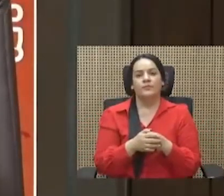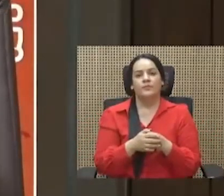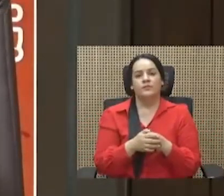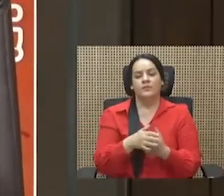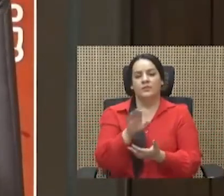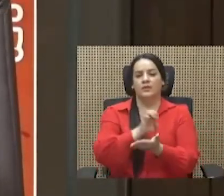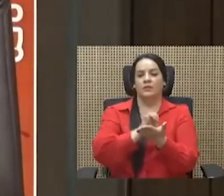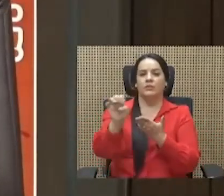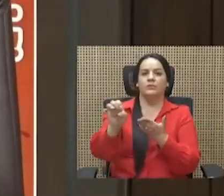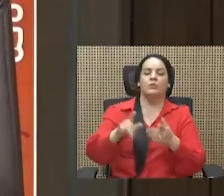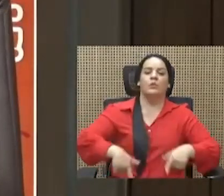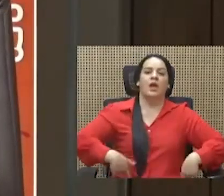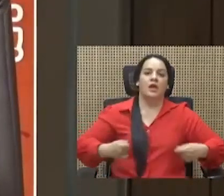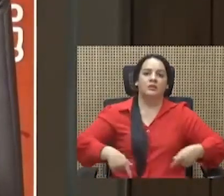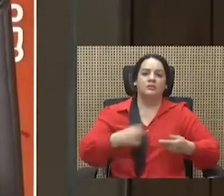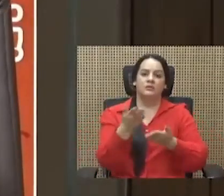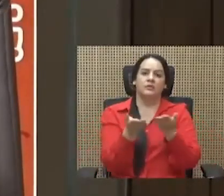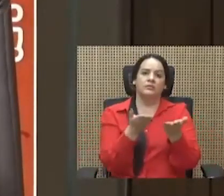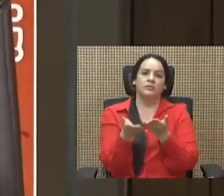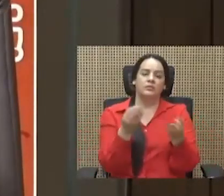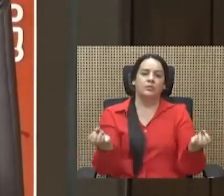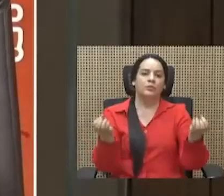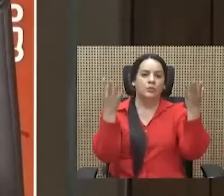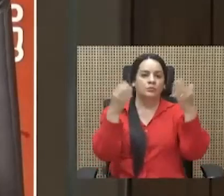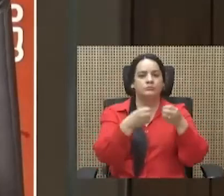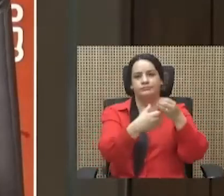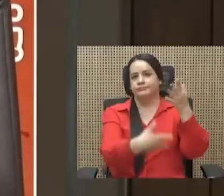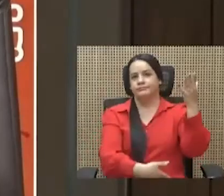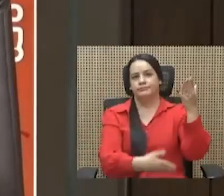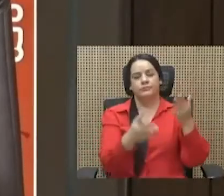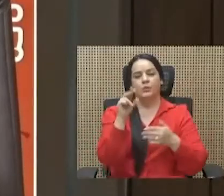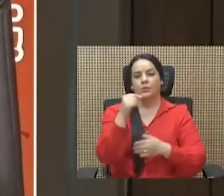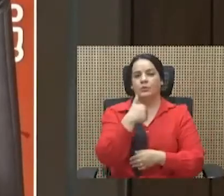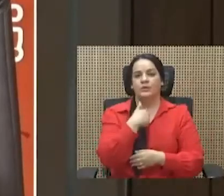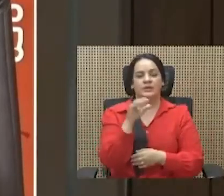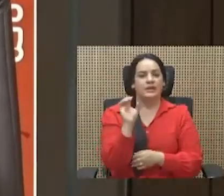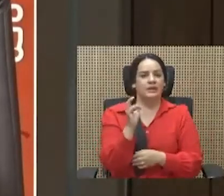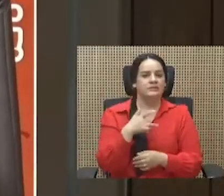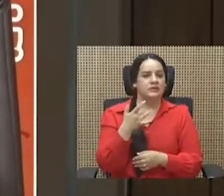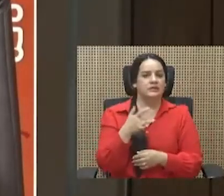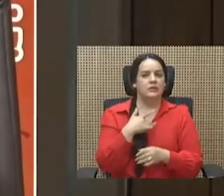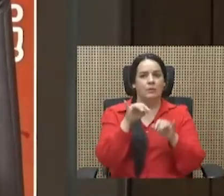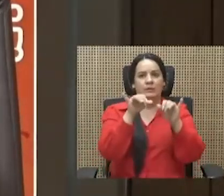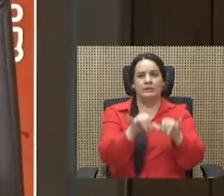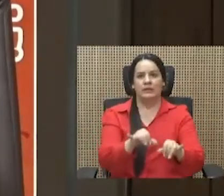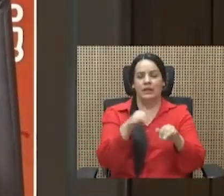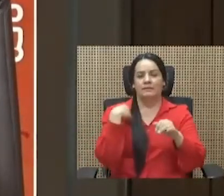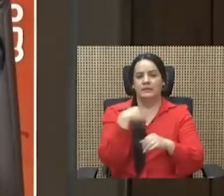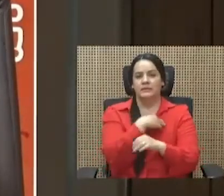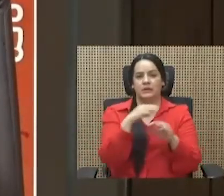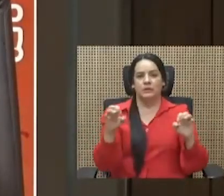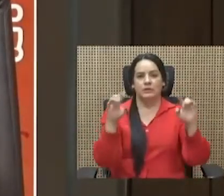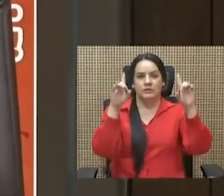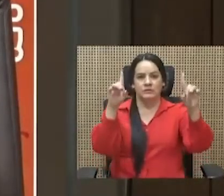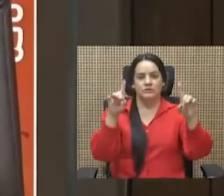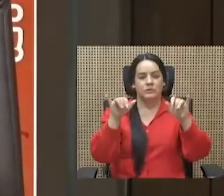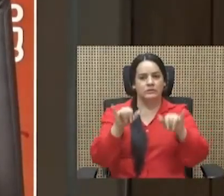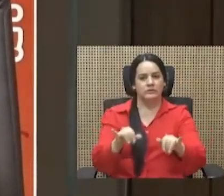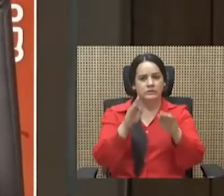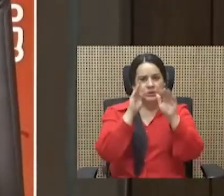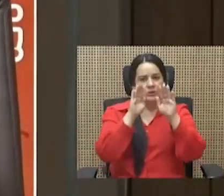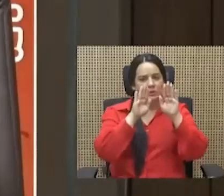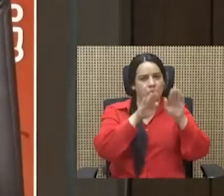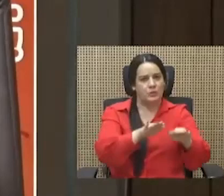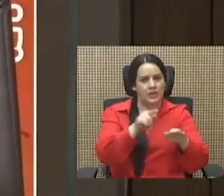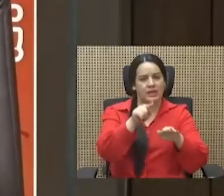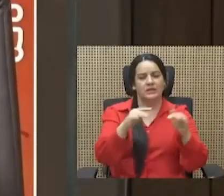públicos, etcétera, no tenía sentido mantener al Ministerio de Educación amarrado al nivel de gasto que tuvo durante la crisis